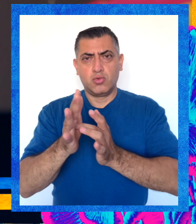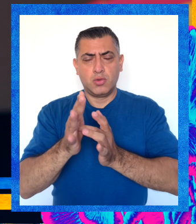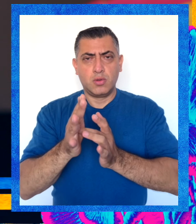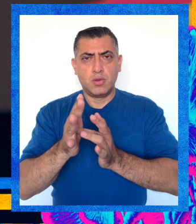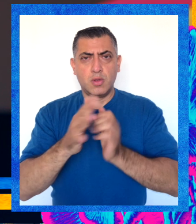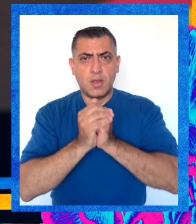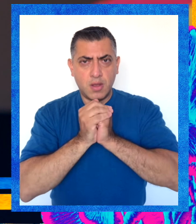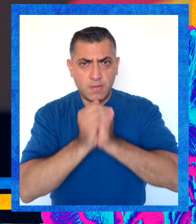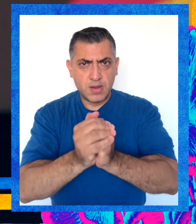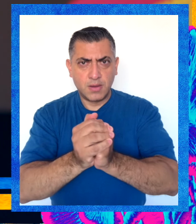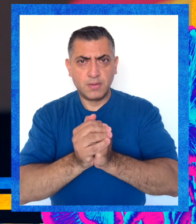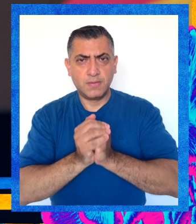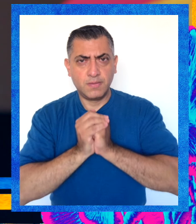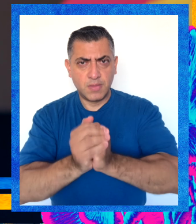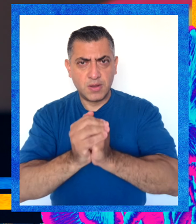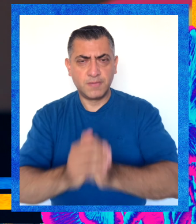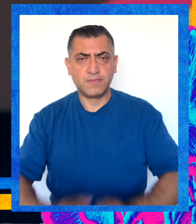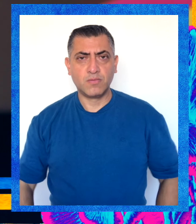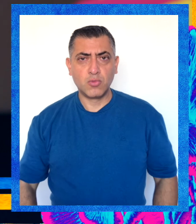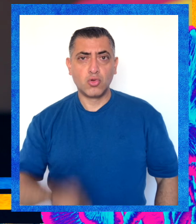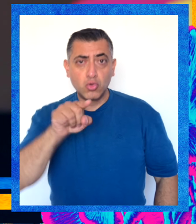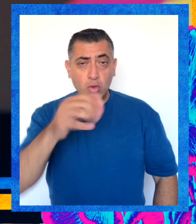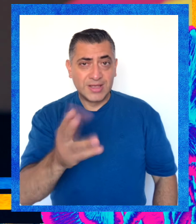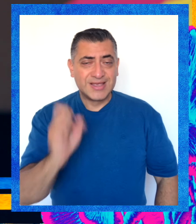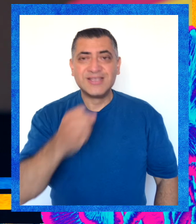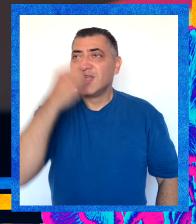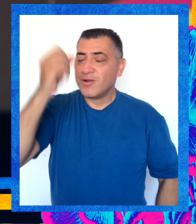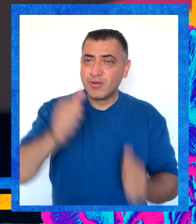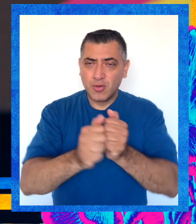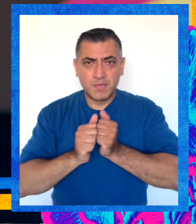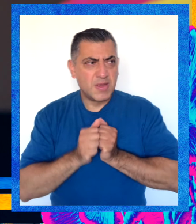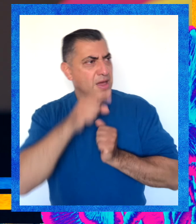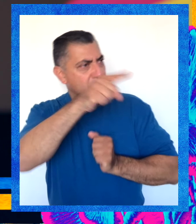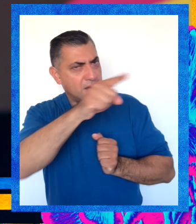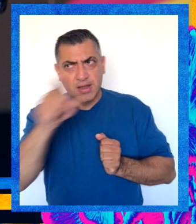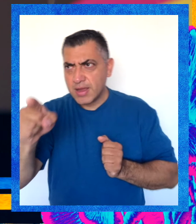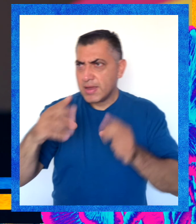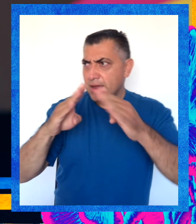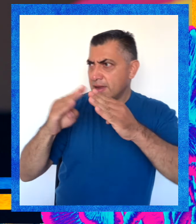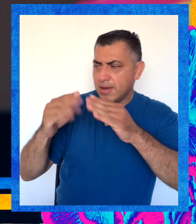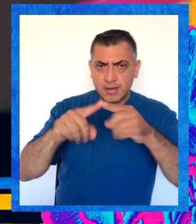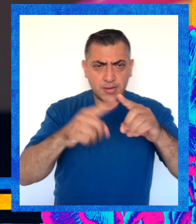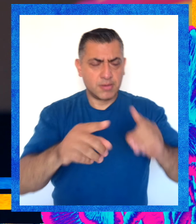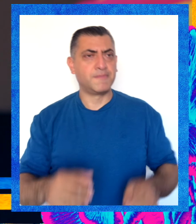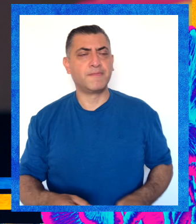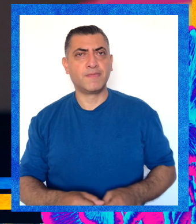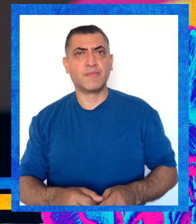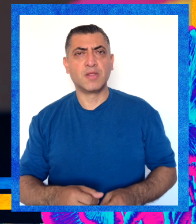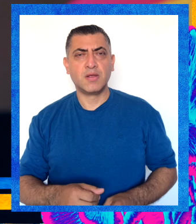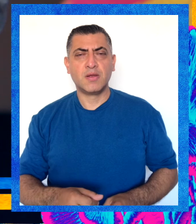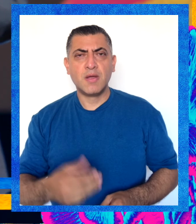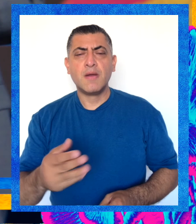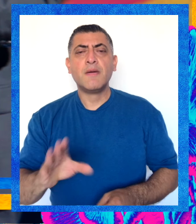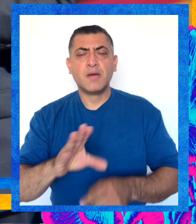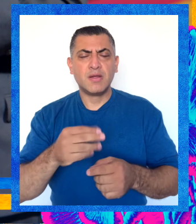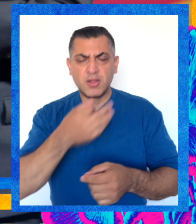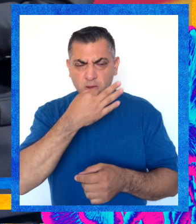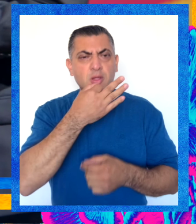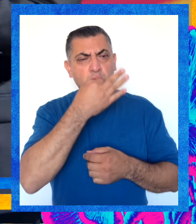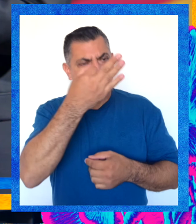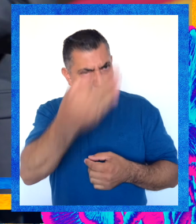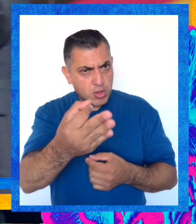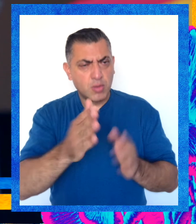jesus si hicieron esta oración conmigo allí en casa o aquí no va a gustar muchísimo que no los hagan saber